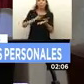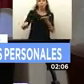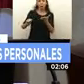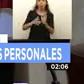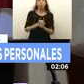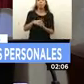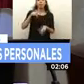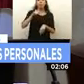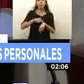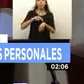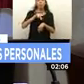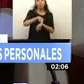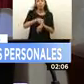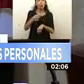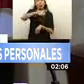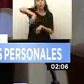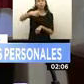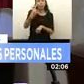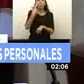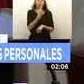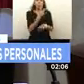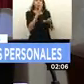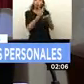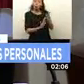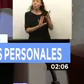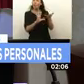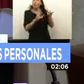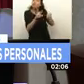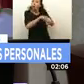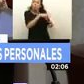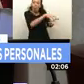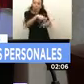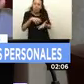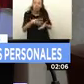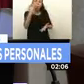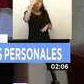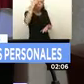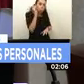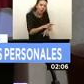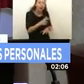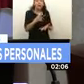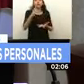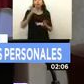momento Para que veamos este tema de lo cultural de lo ideológico y de los